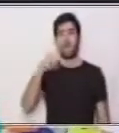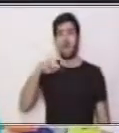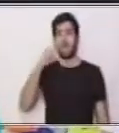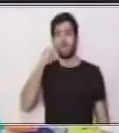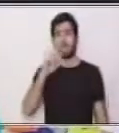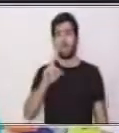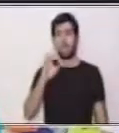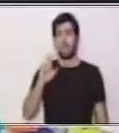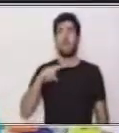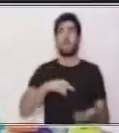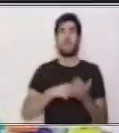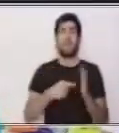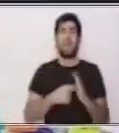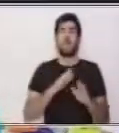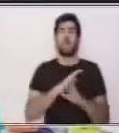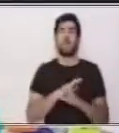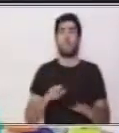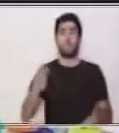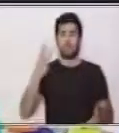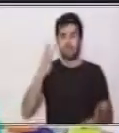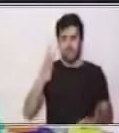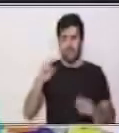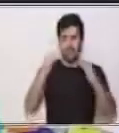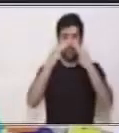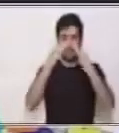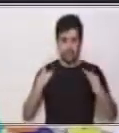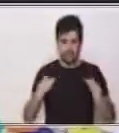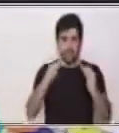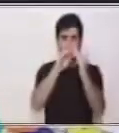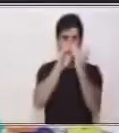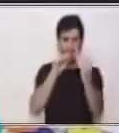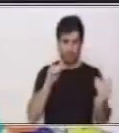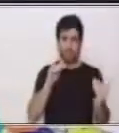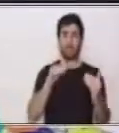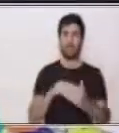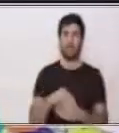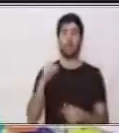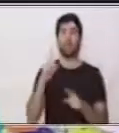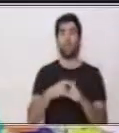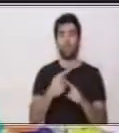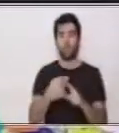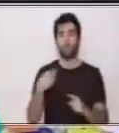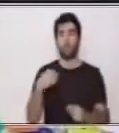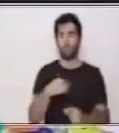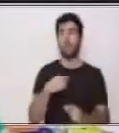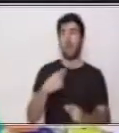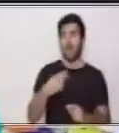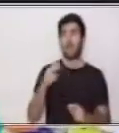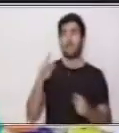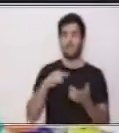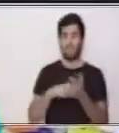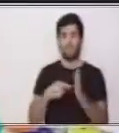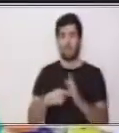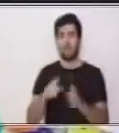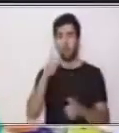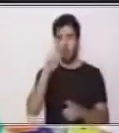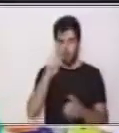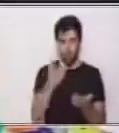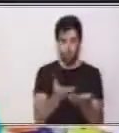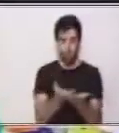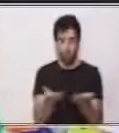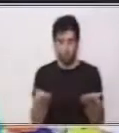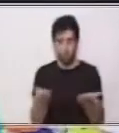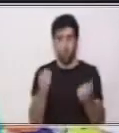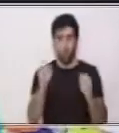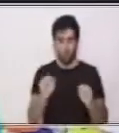lados. Entonces, cuando hablamos de pirámides, estamos hablando de que tienen solamente una base. Puede ser